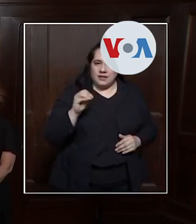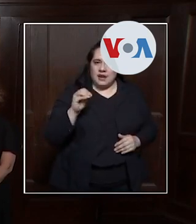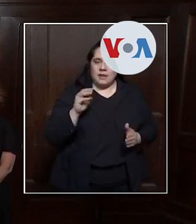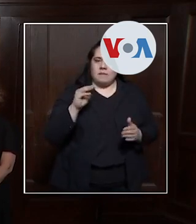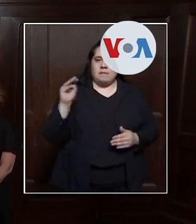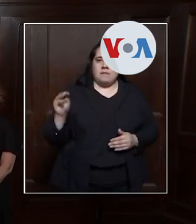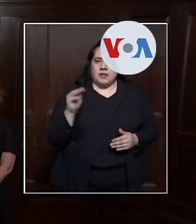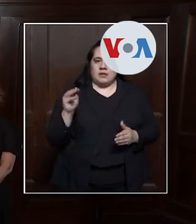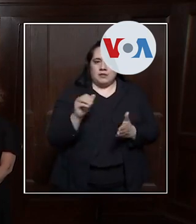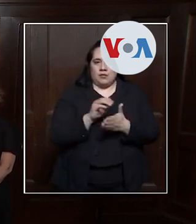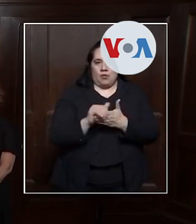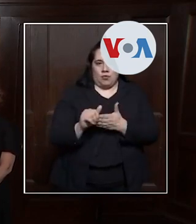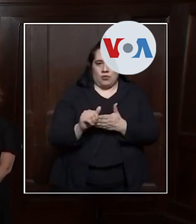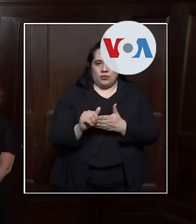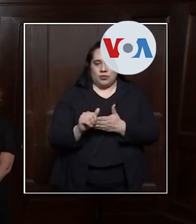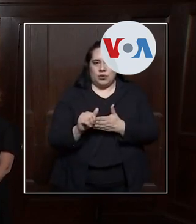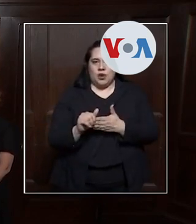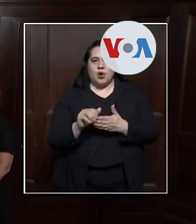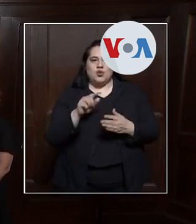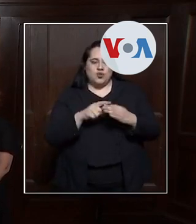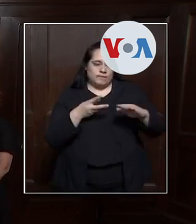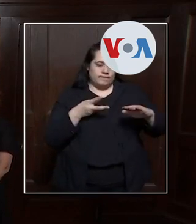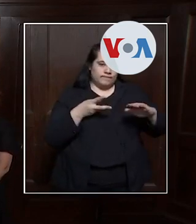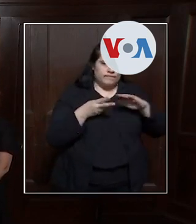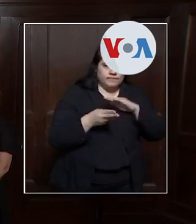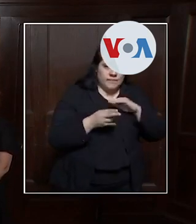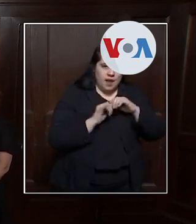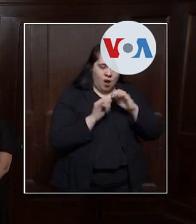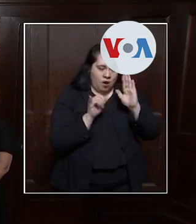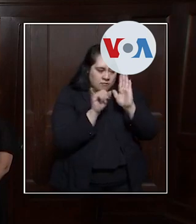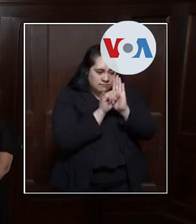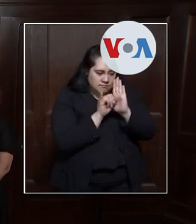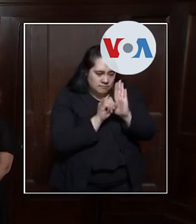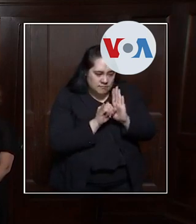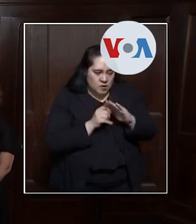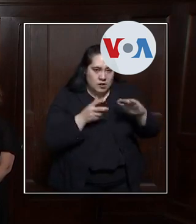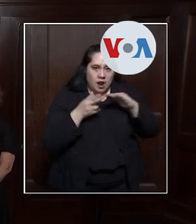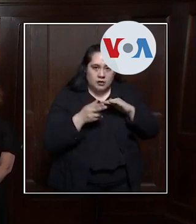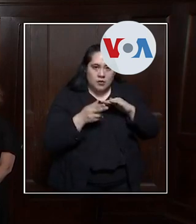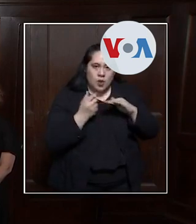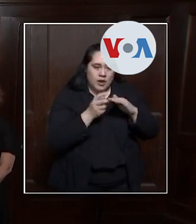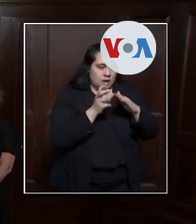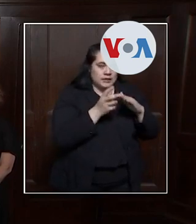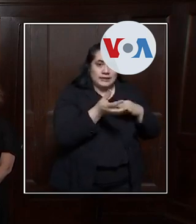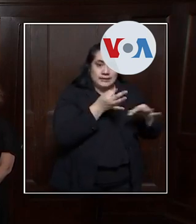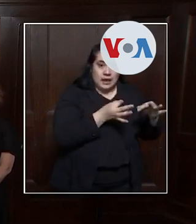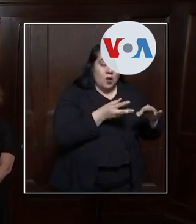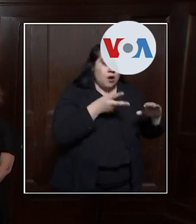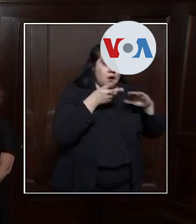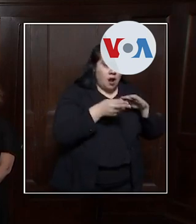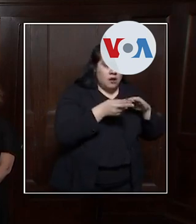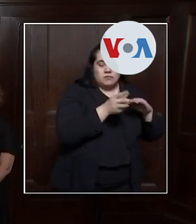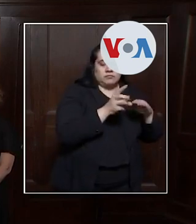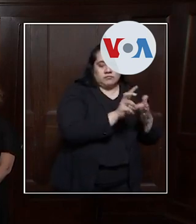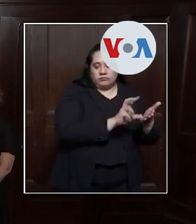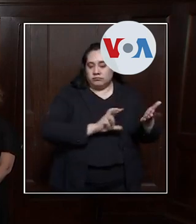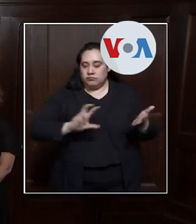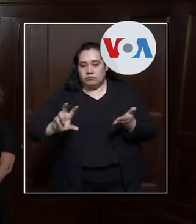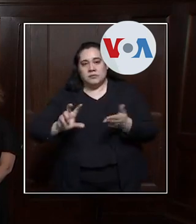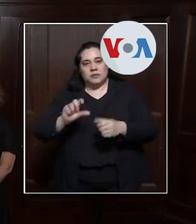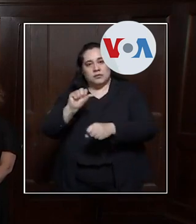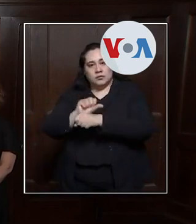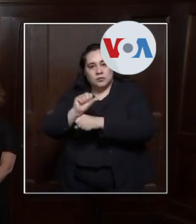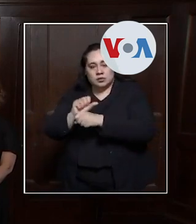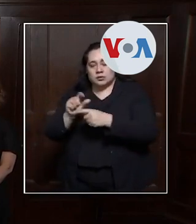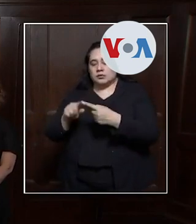250 millones de dólares en recortes, para que podamos invertir en empleos, en salud,